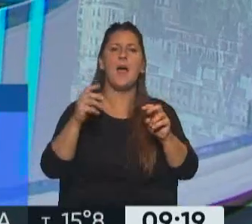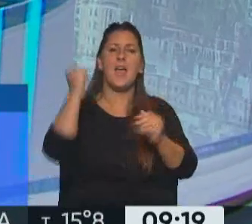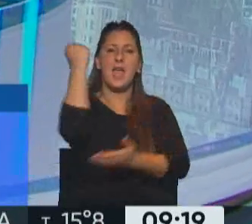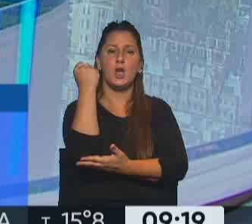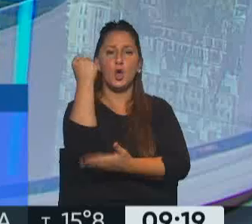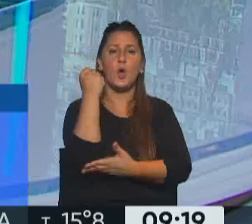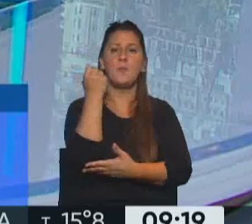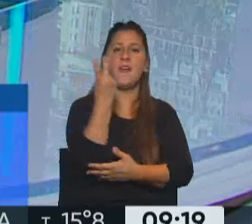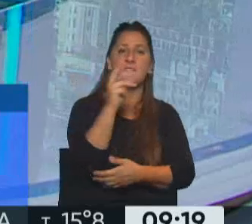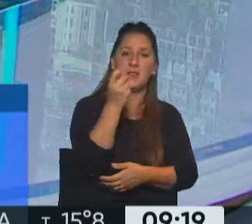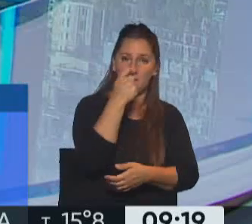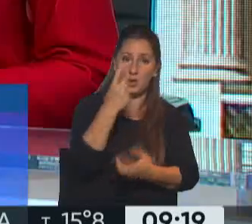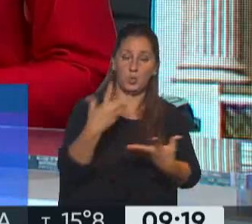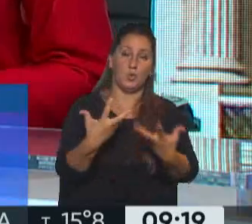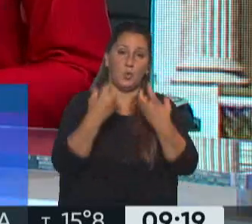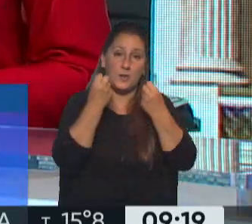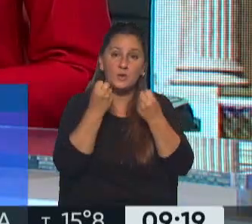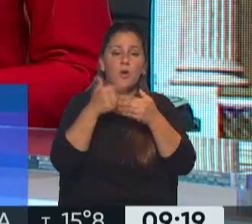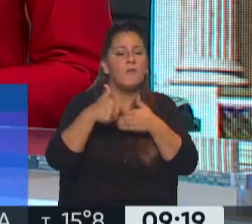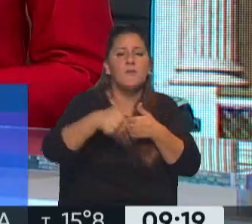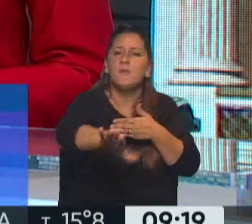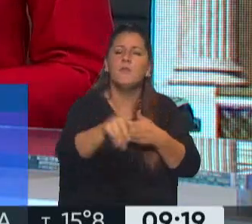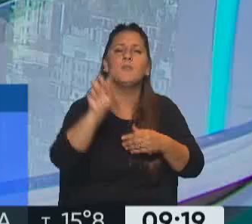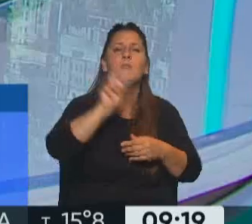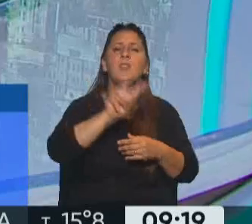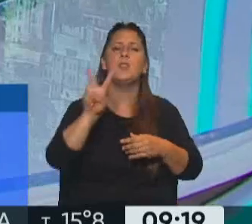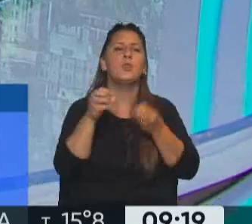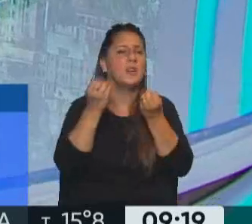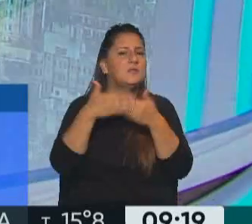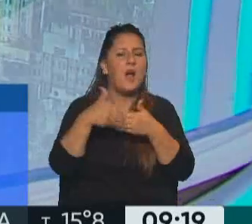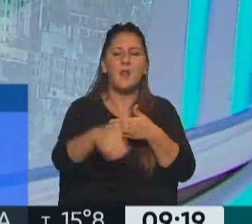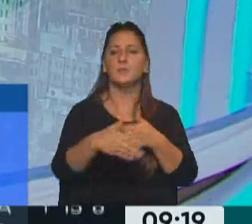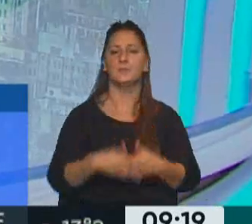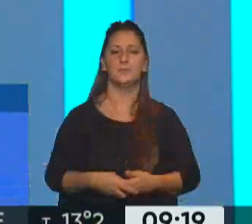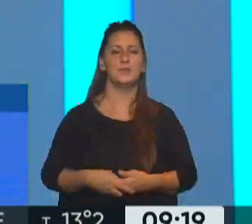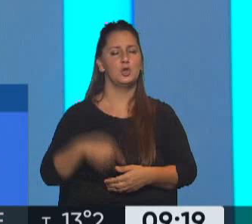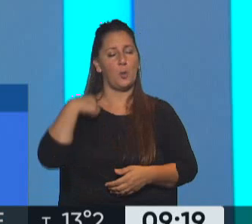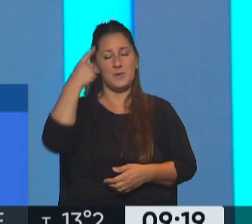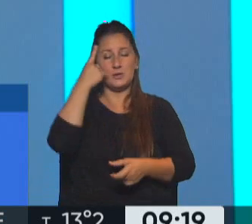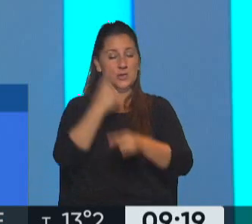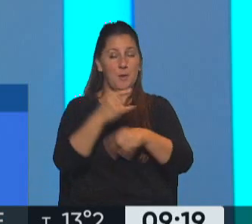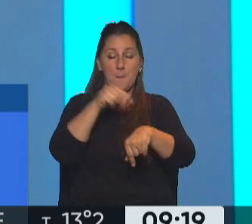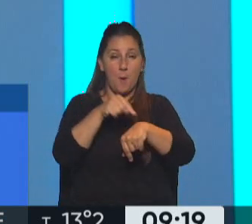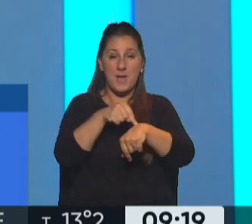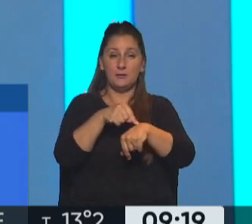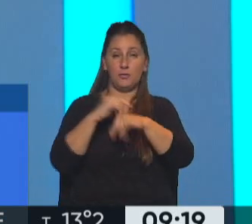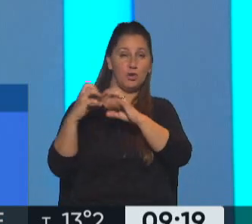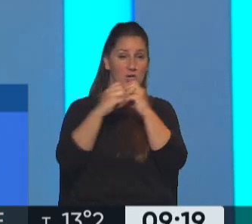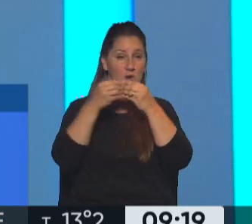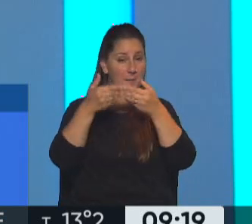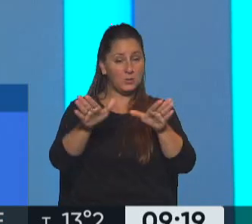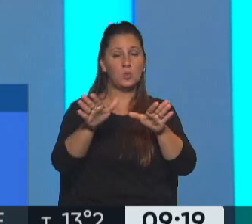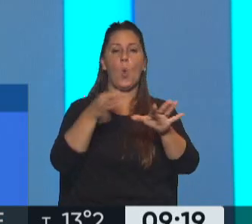en 2021 y las proyecciones para 2022? Bueno, creo que siempre en los momentos de apertura, de alguna manera, es un diálogo que